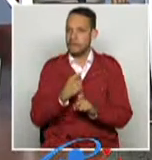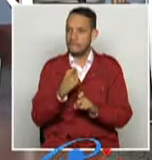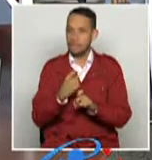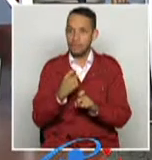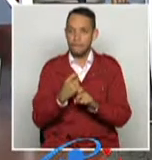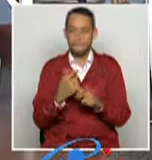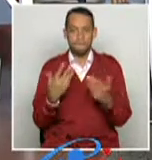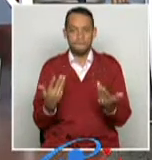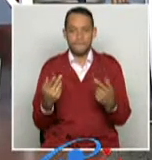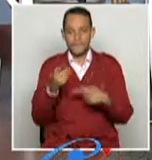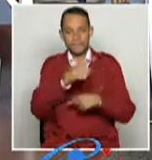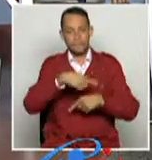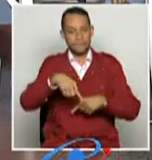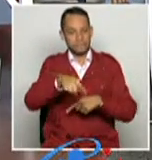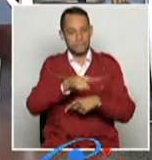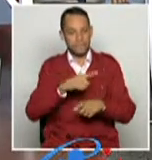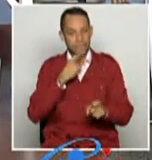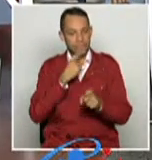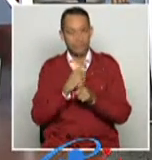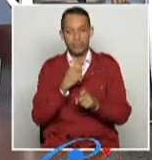cuestiones